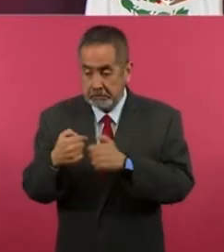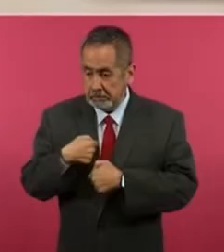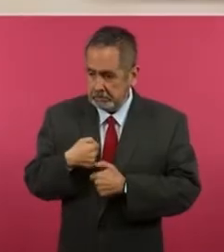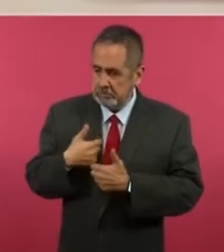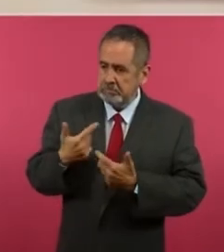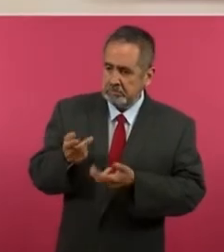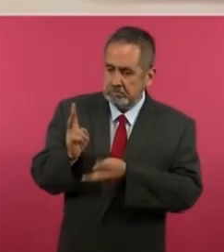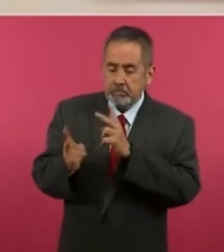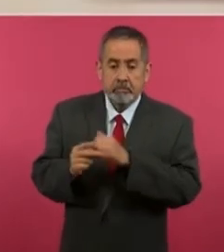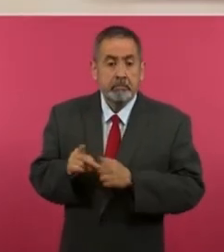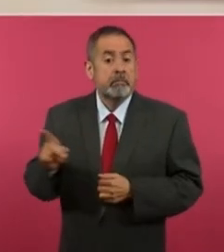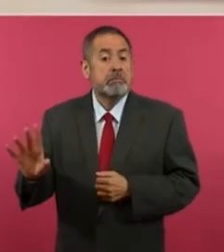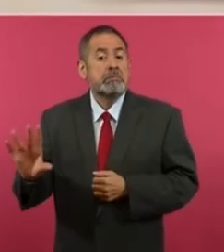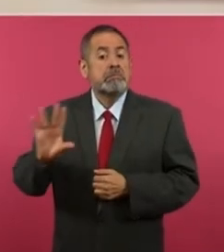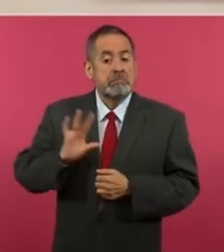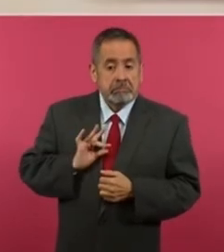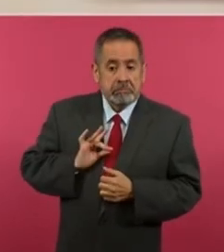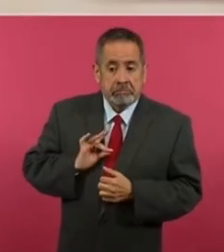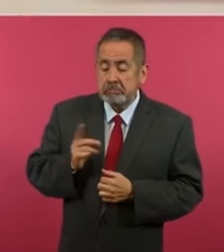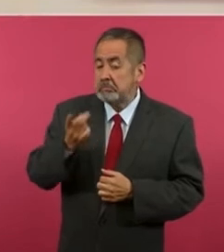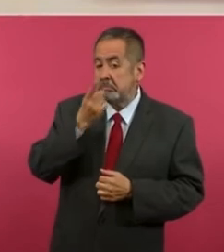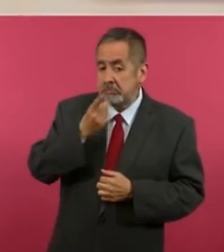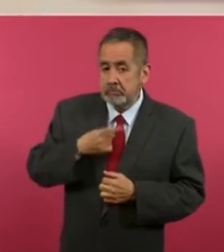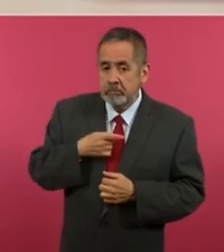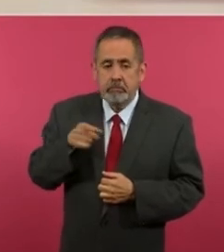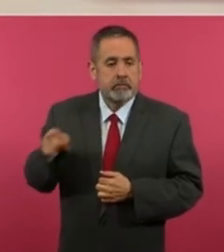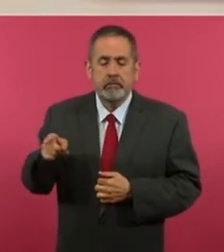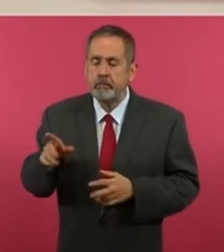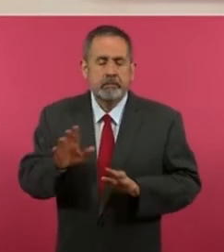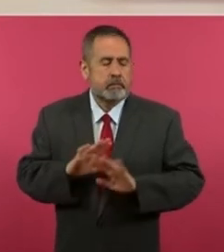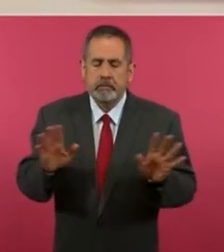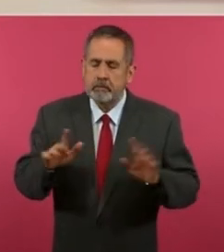Y fue a decirme que él no quiere